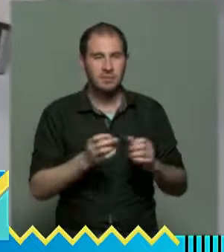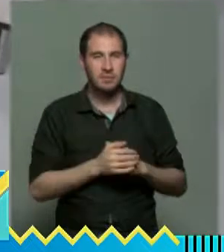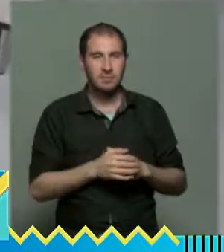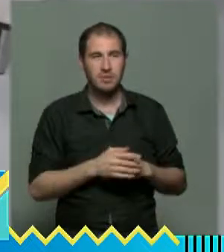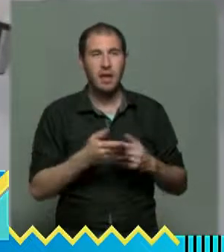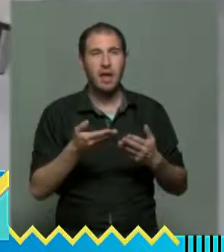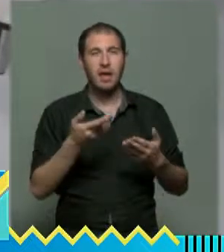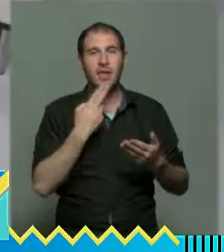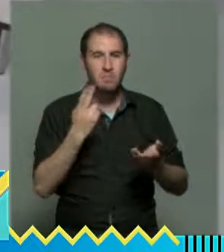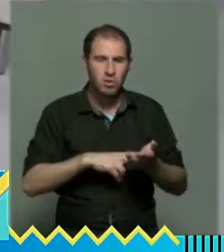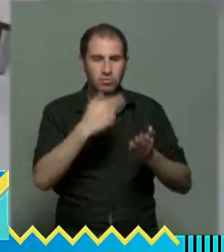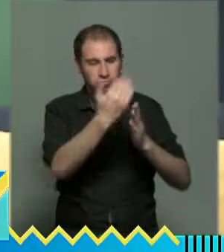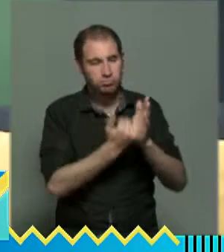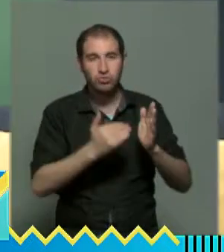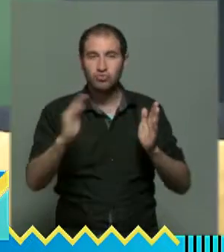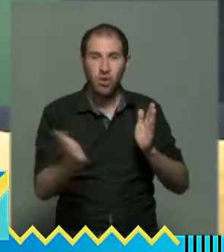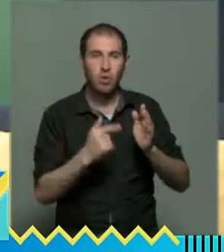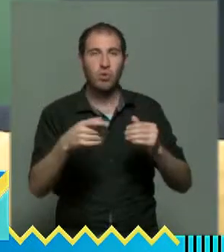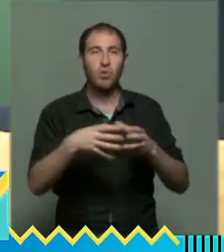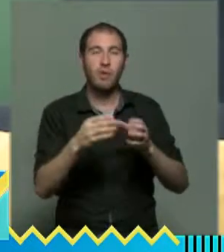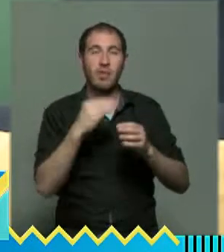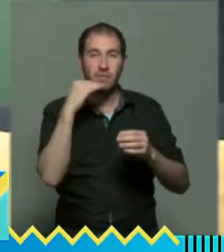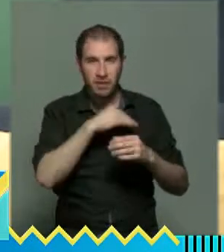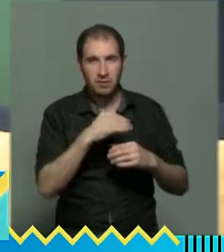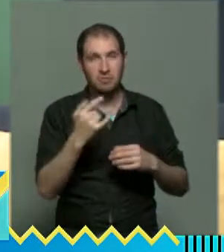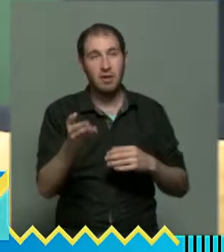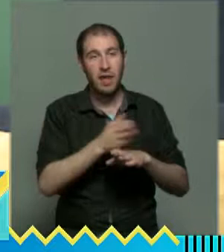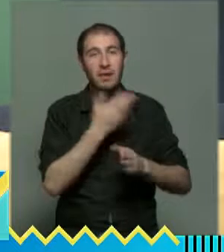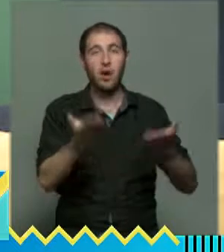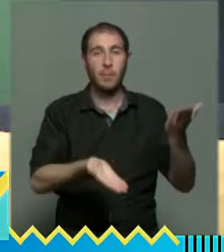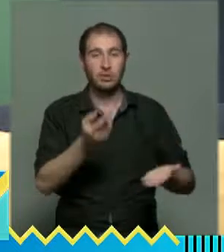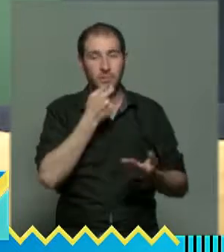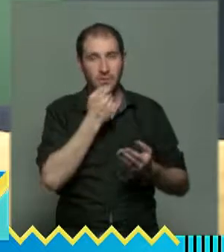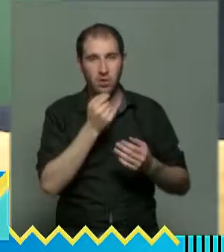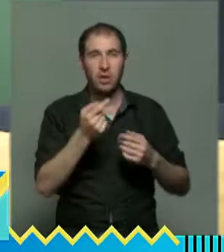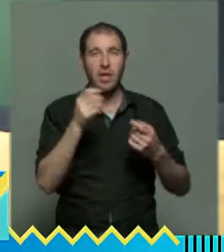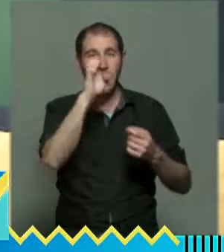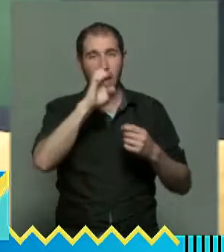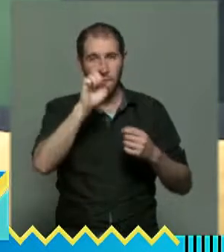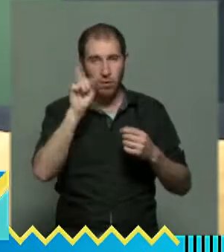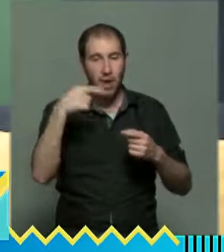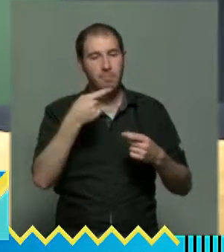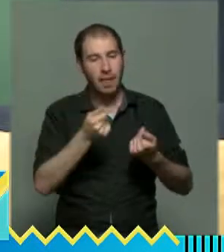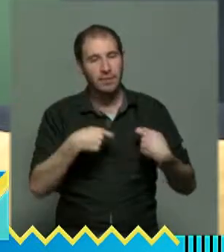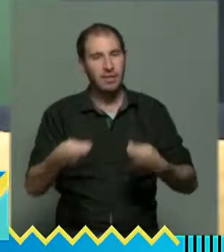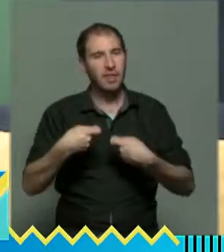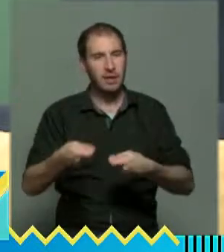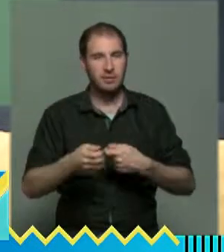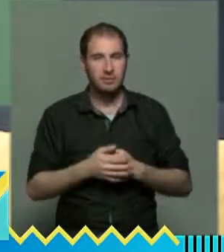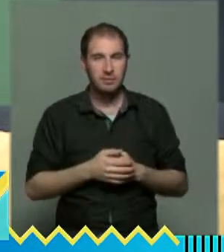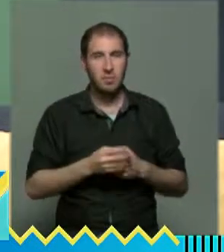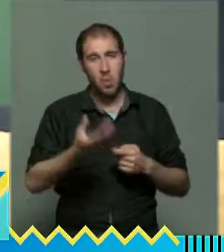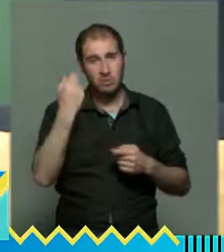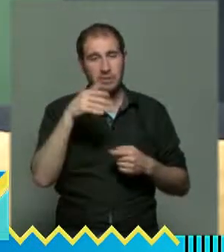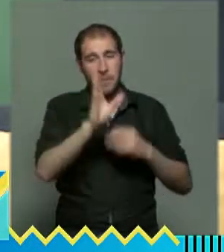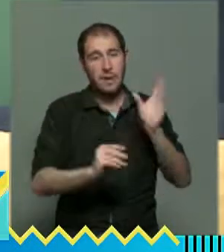los aportes tributarios que tiene el sector vitivinícola. Recién lo comparabas, por ejemplo, con la situación de Europa, en donde se subsidia en muchos casos,